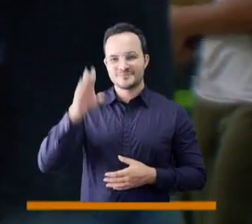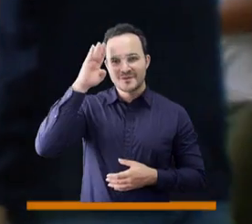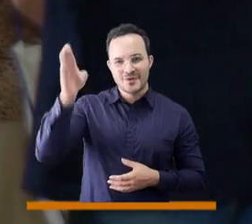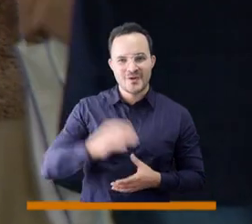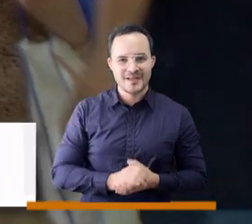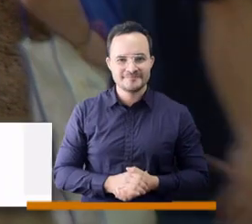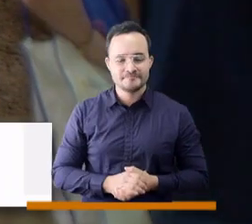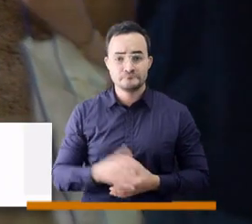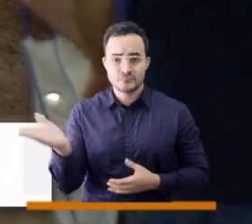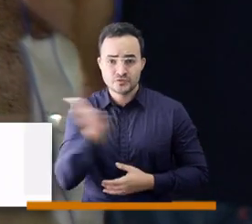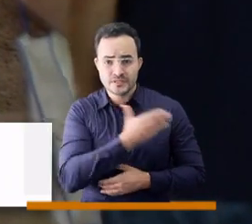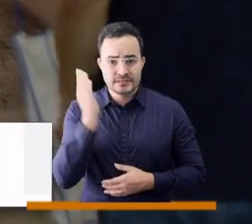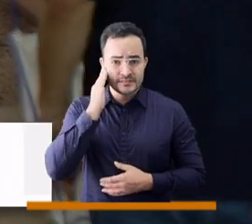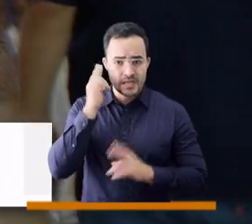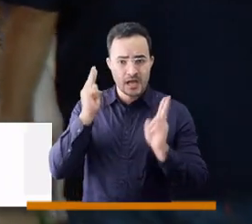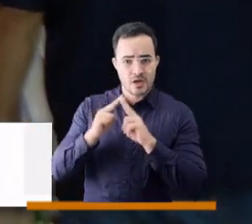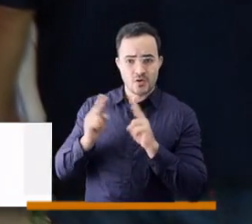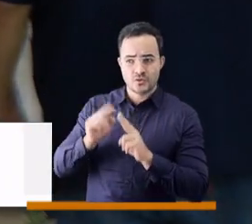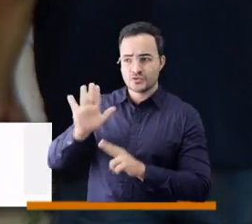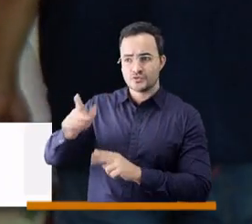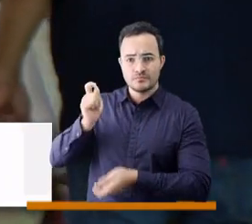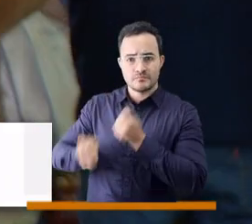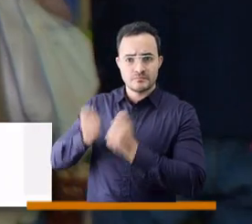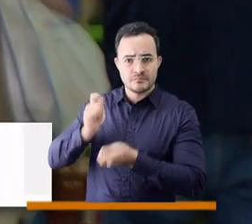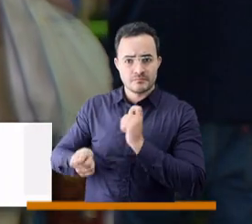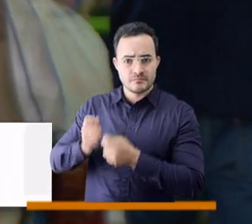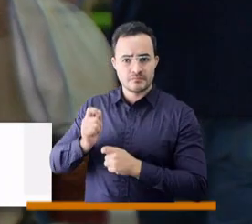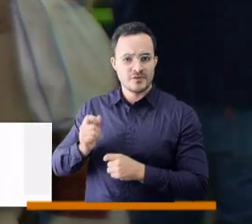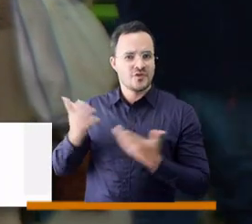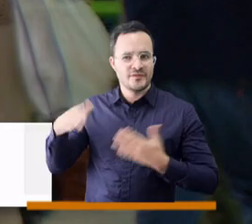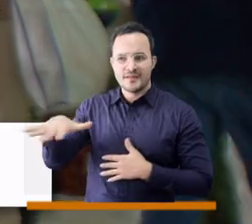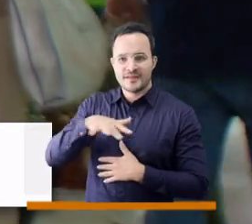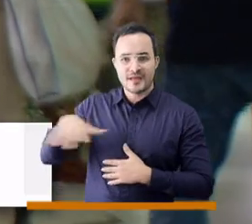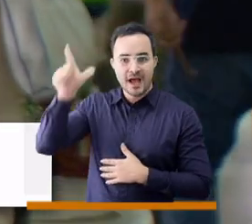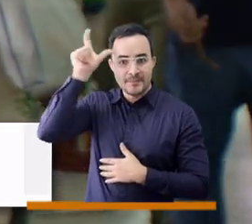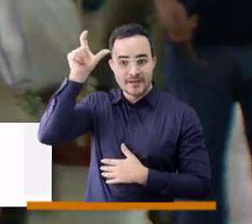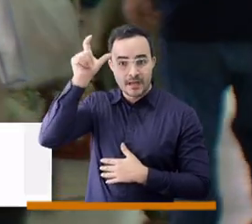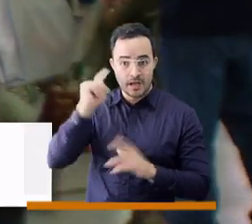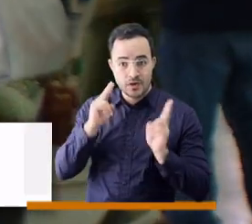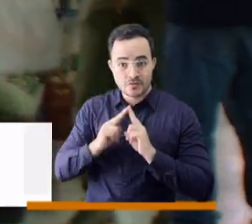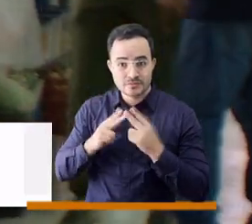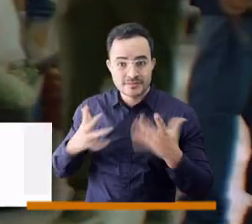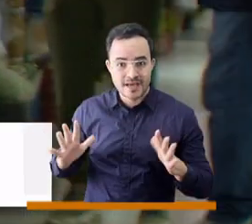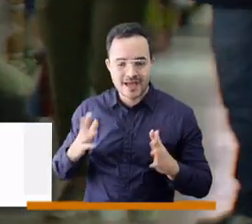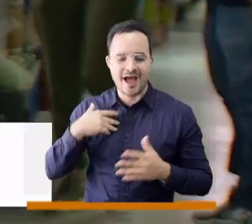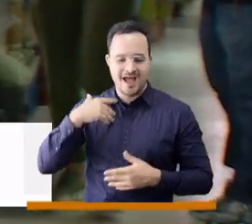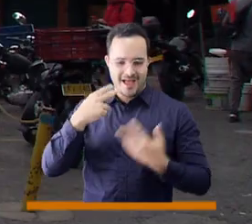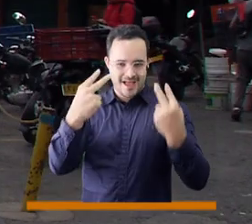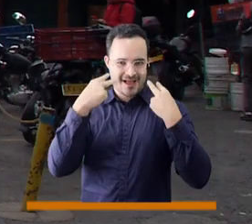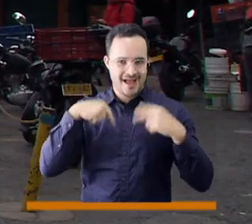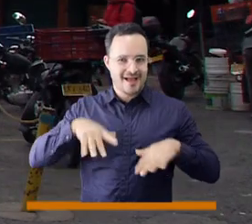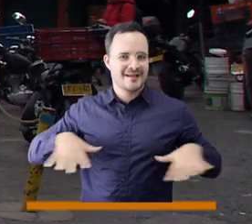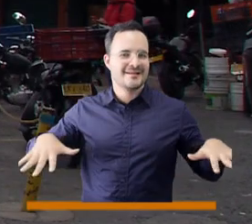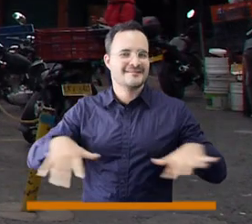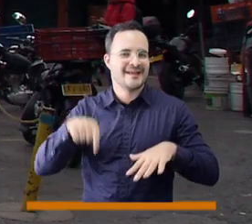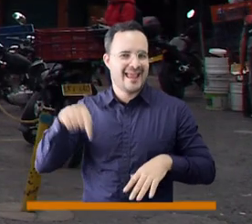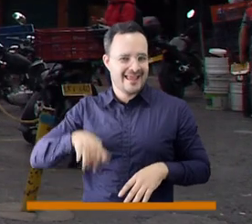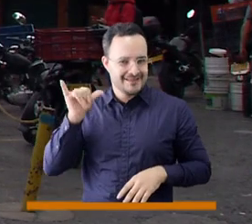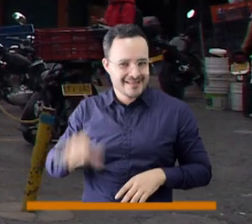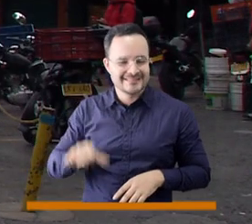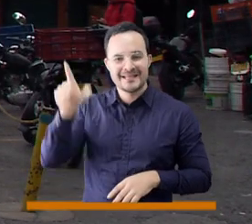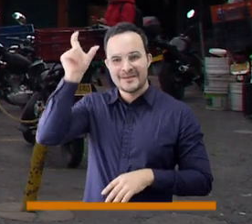Hola, ¿ustedes conocían la Plaza de Mercado de la América? Pues hoy los saludamos desde aquí, para conocer un poco del aula ambiental y